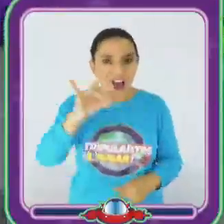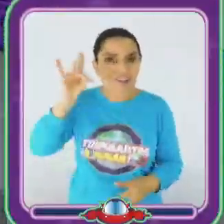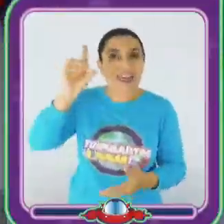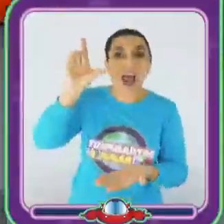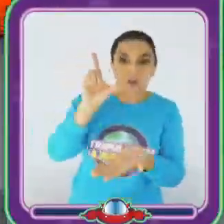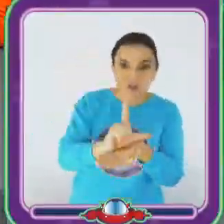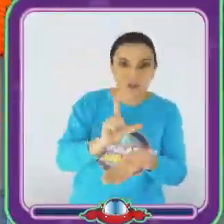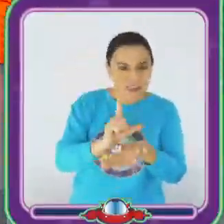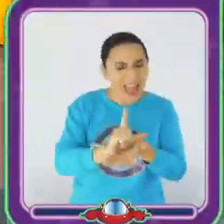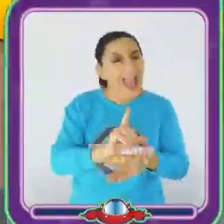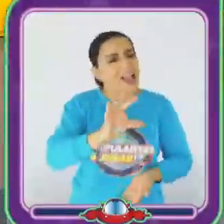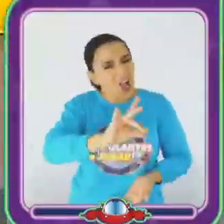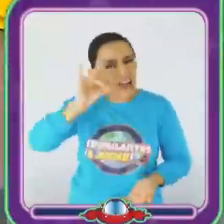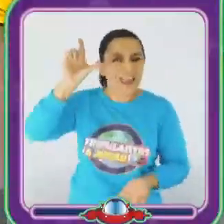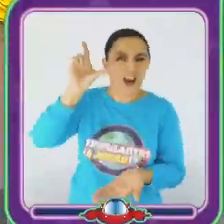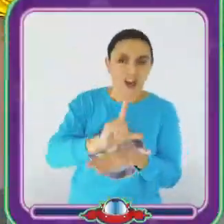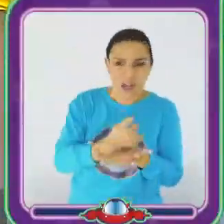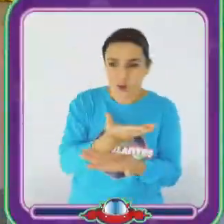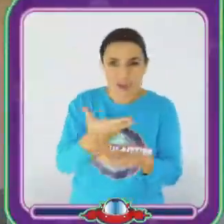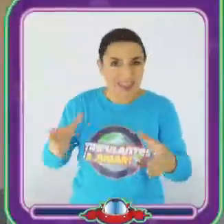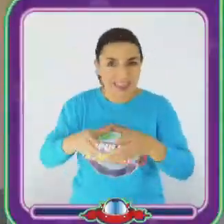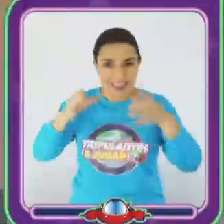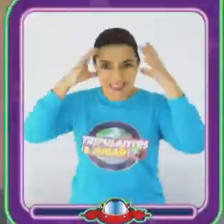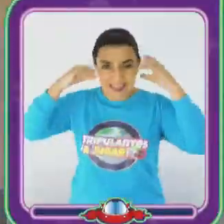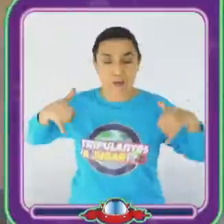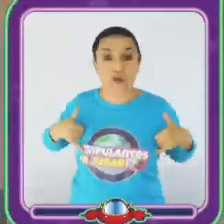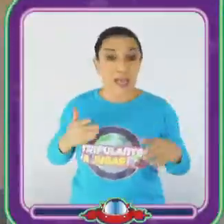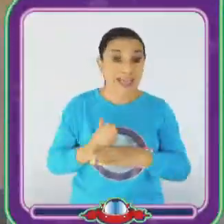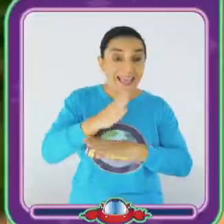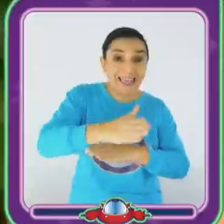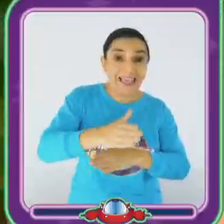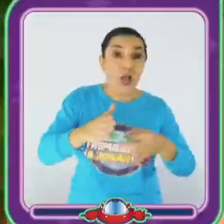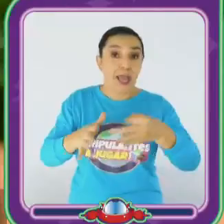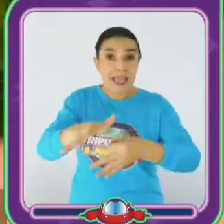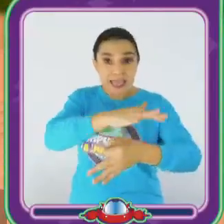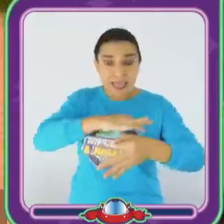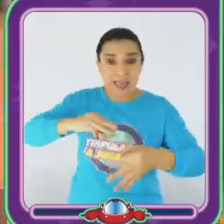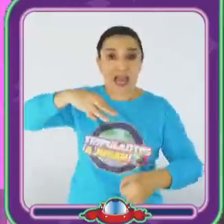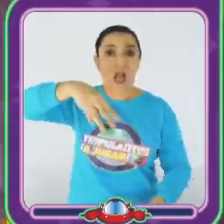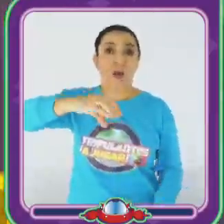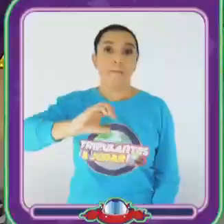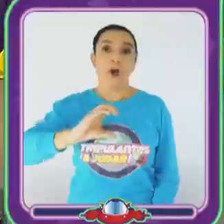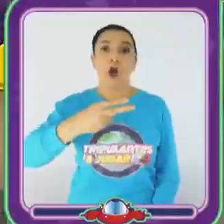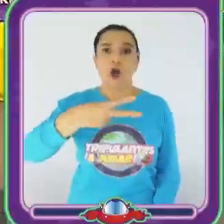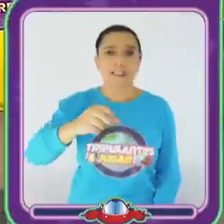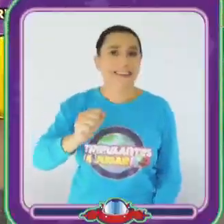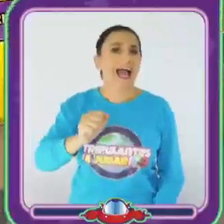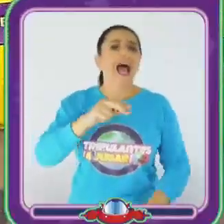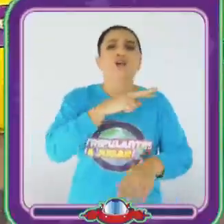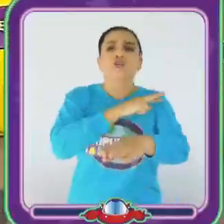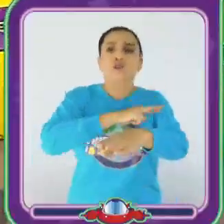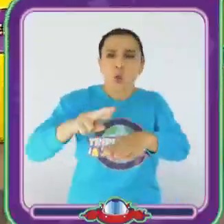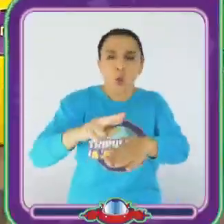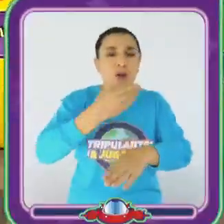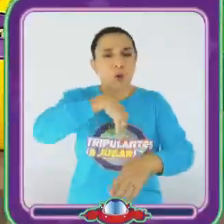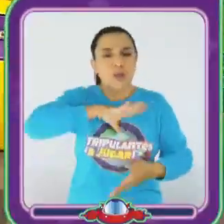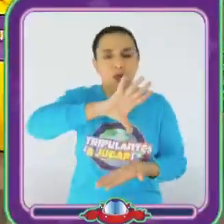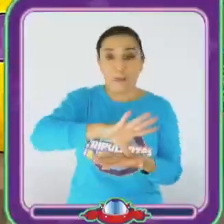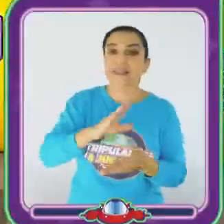¡Lo encontraron! ¡Encontraron el destino, tripulación! Iremos a Isla Mocha en el sur de nuestro país. Pero